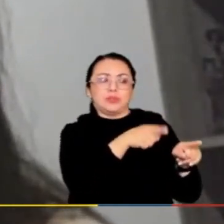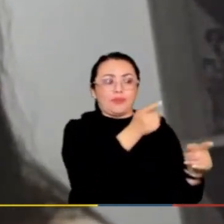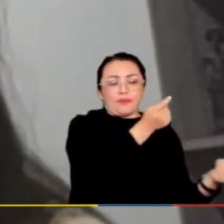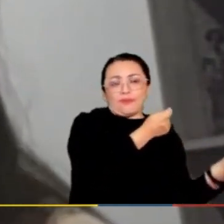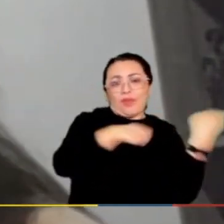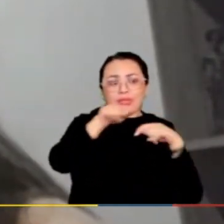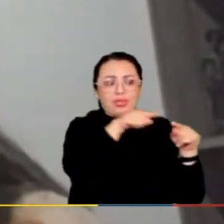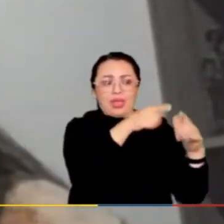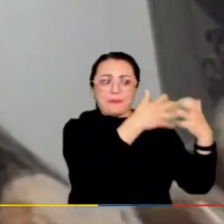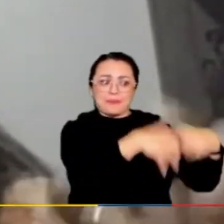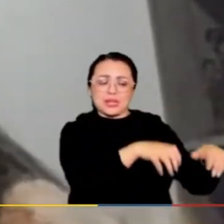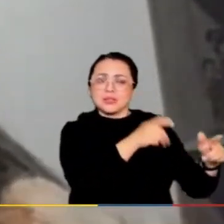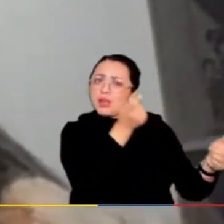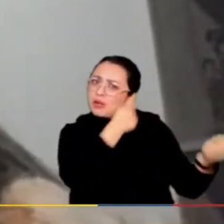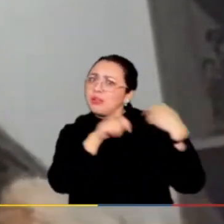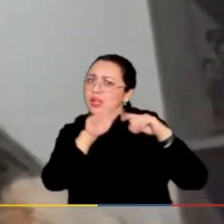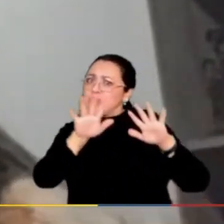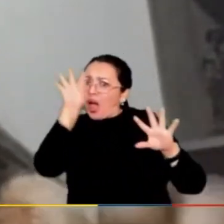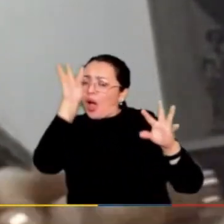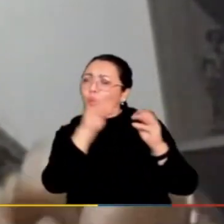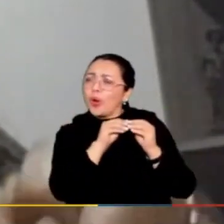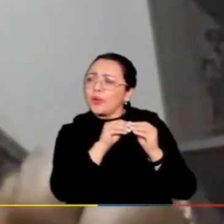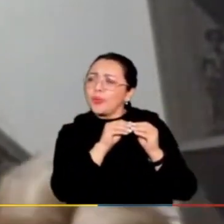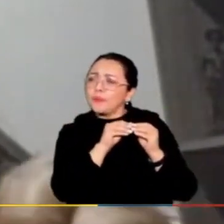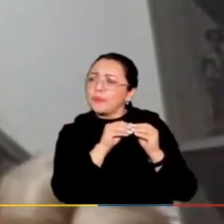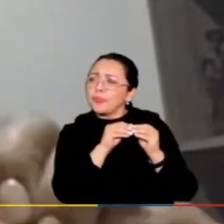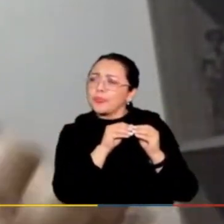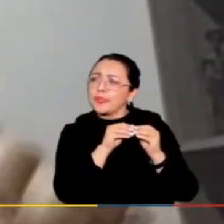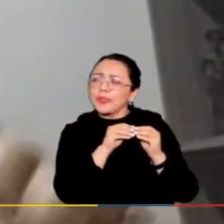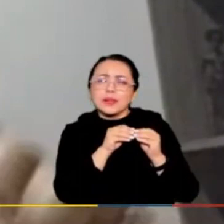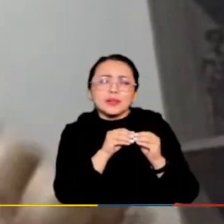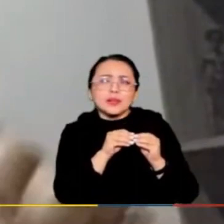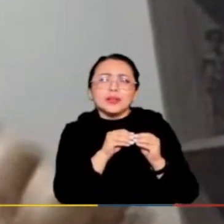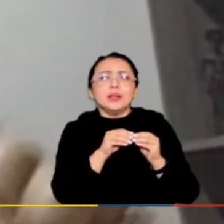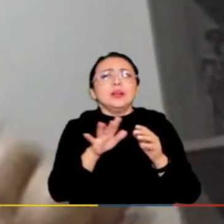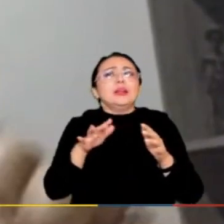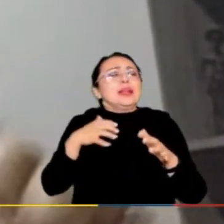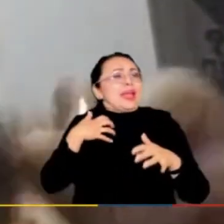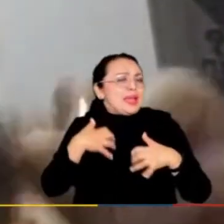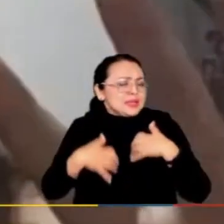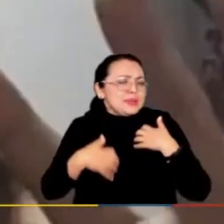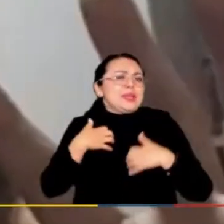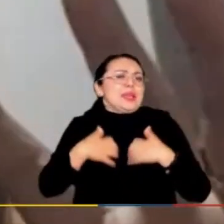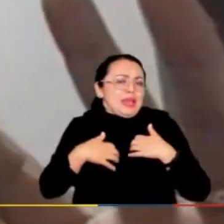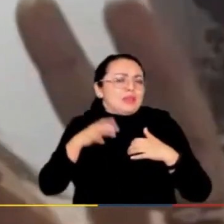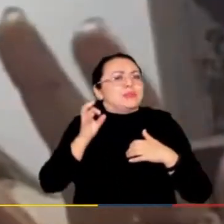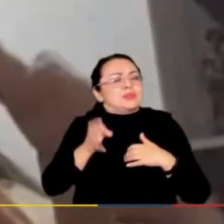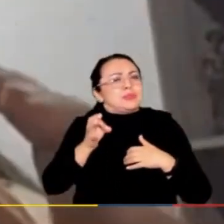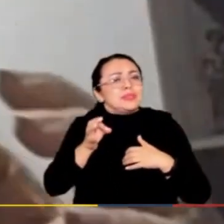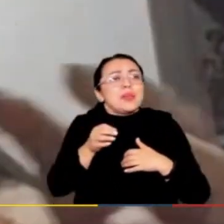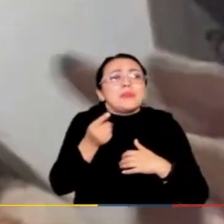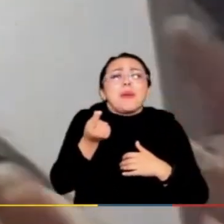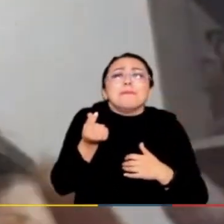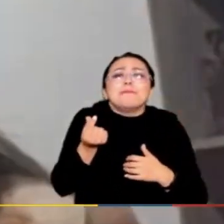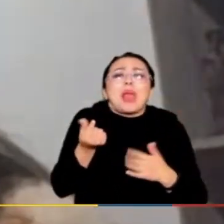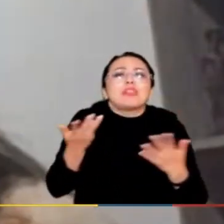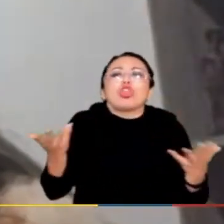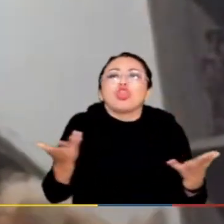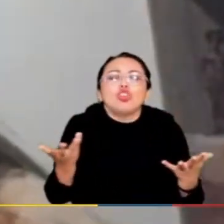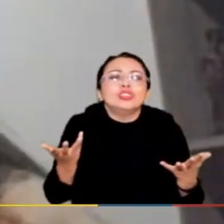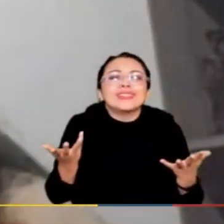exportador? Por cuanto siempre ha sido inquietud preguntar, ¿el dinero en dónde